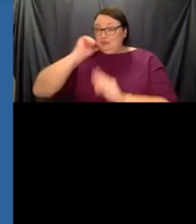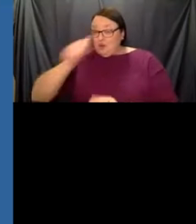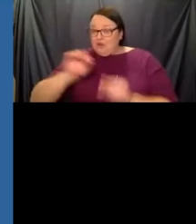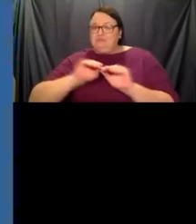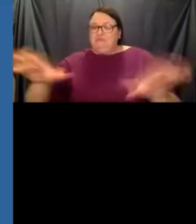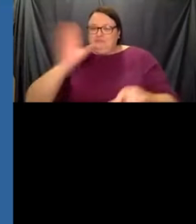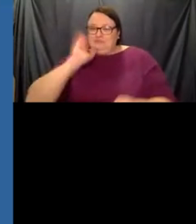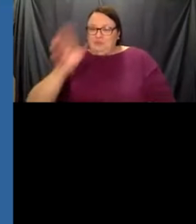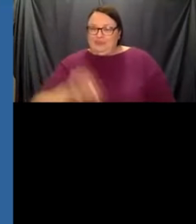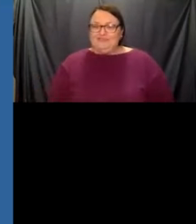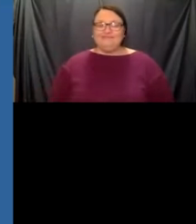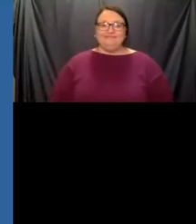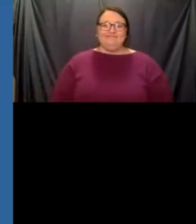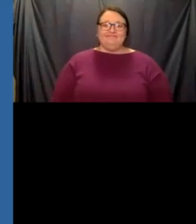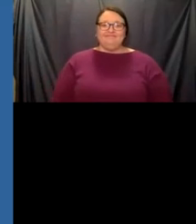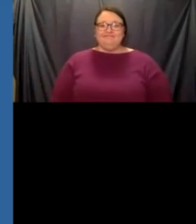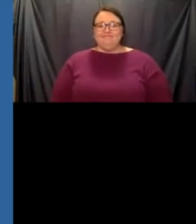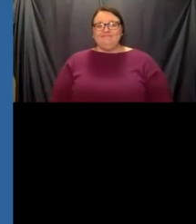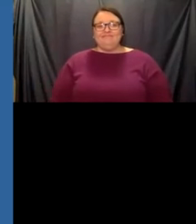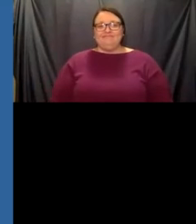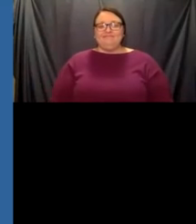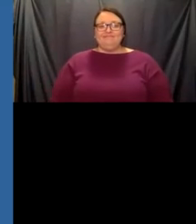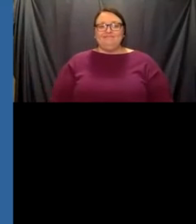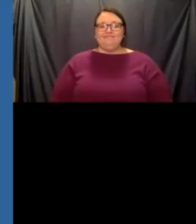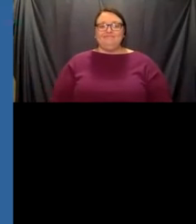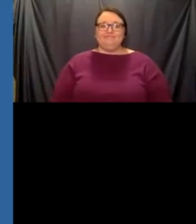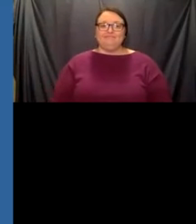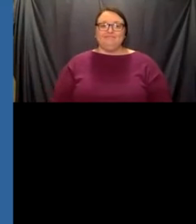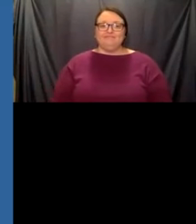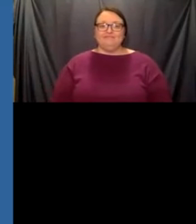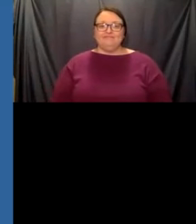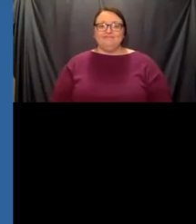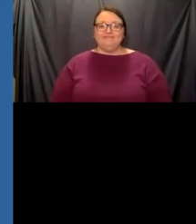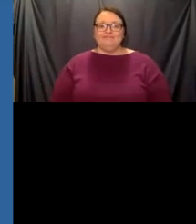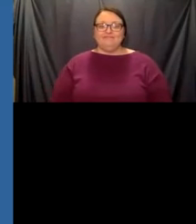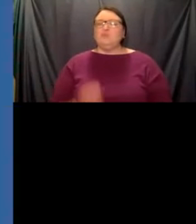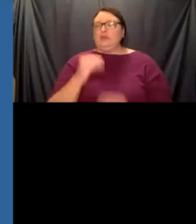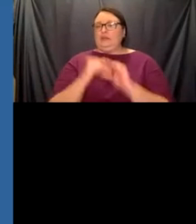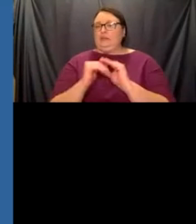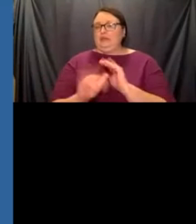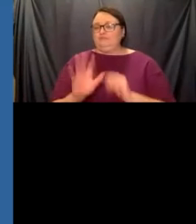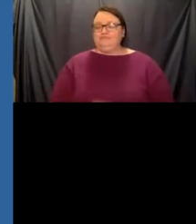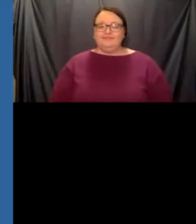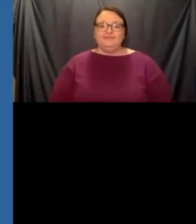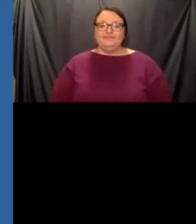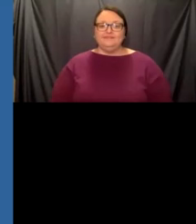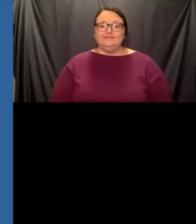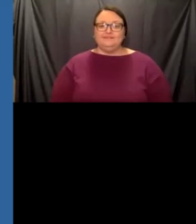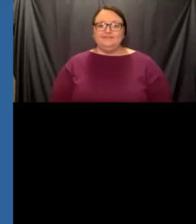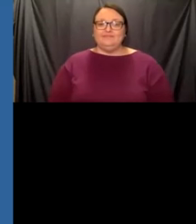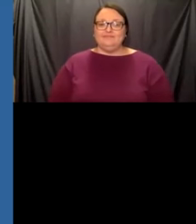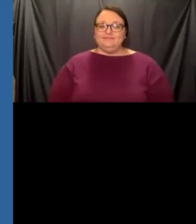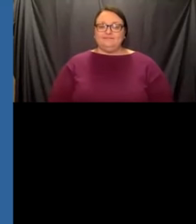otras áreas específicas locales en que la designación es revisada y aprobada por